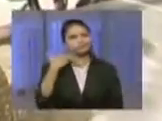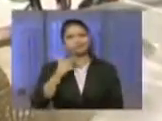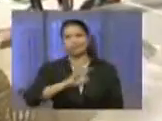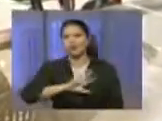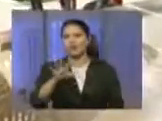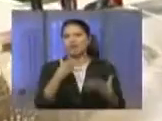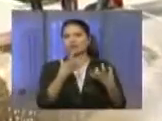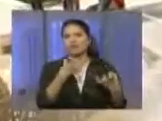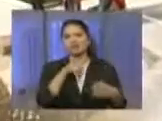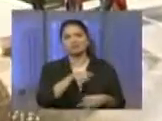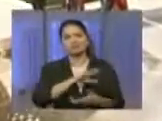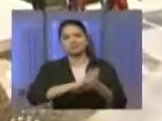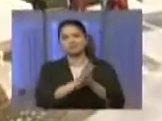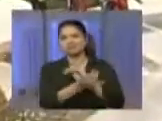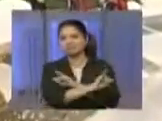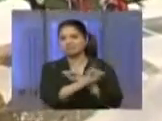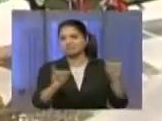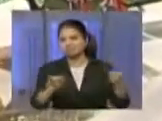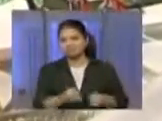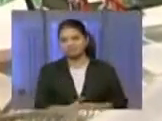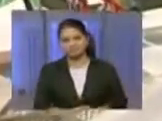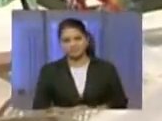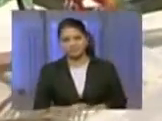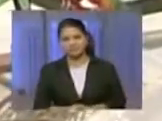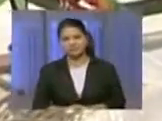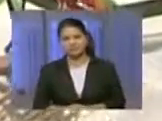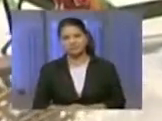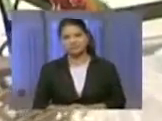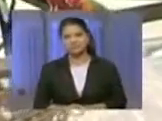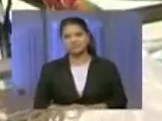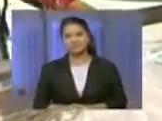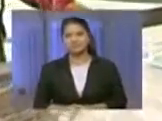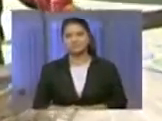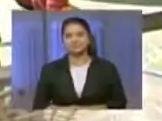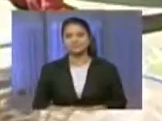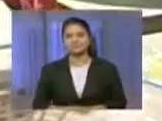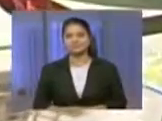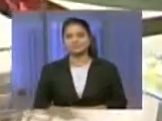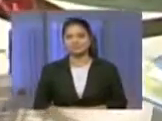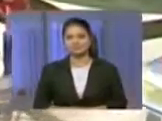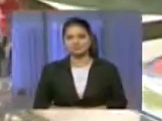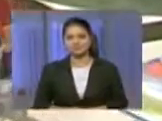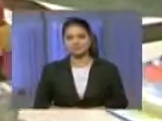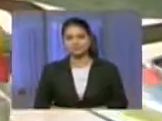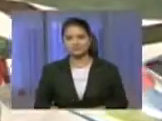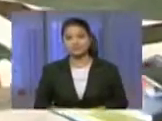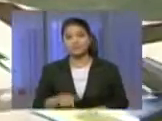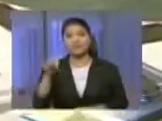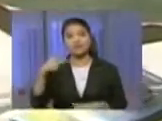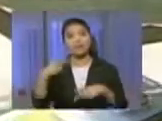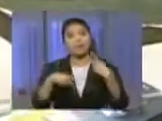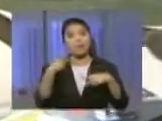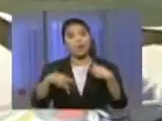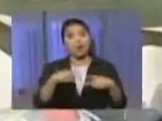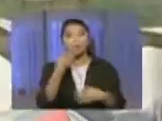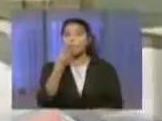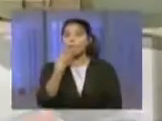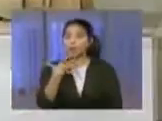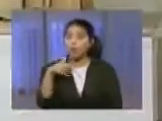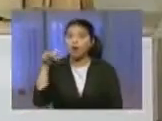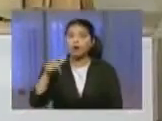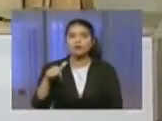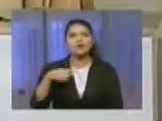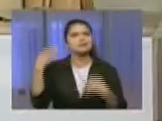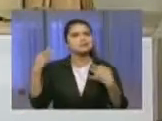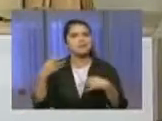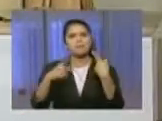sequedad la banda de los zombis ah Este programa ha estado Bueno también cada programa